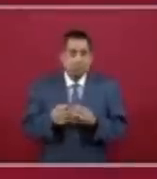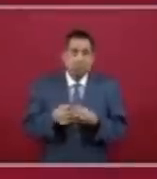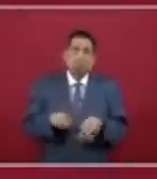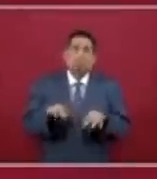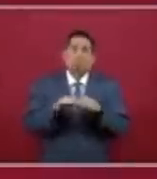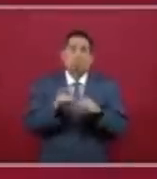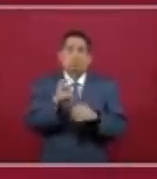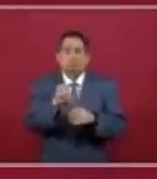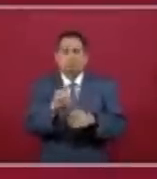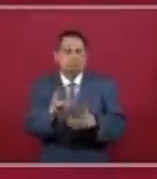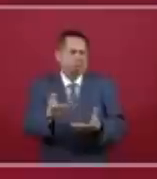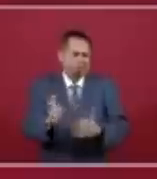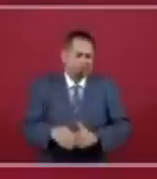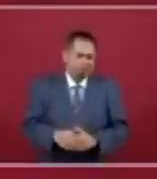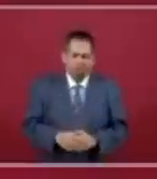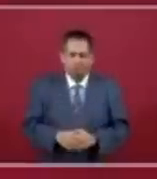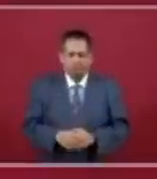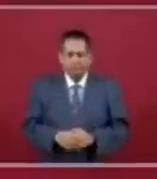trascendente.